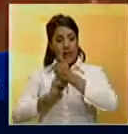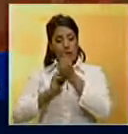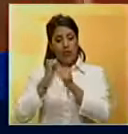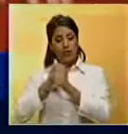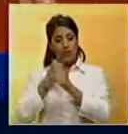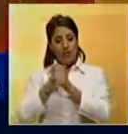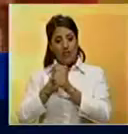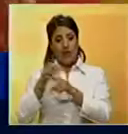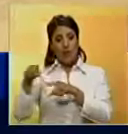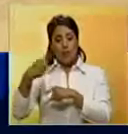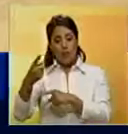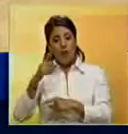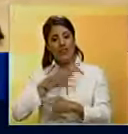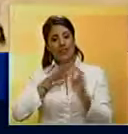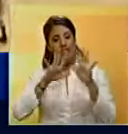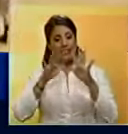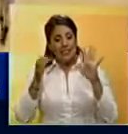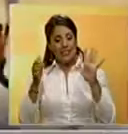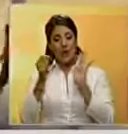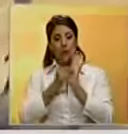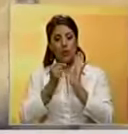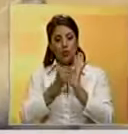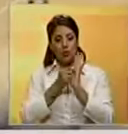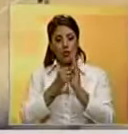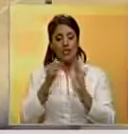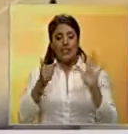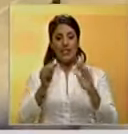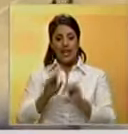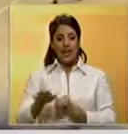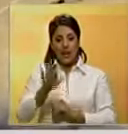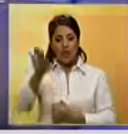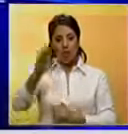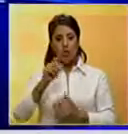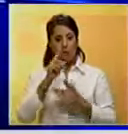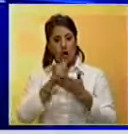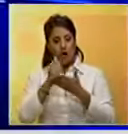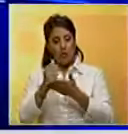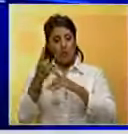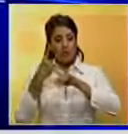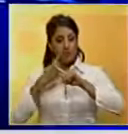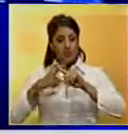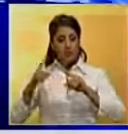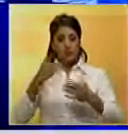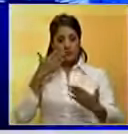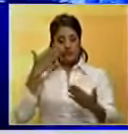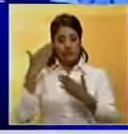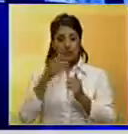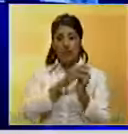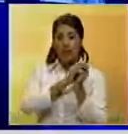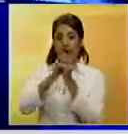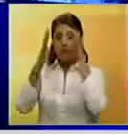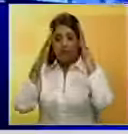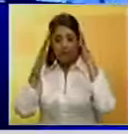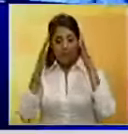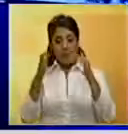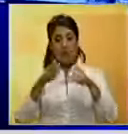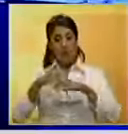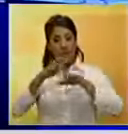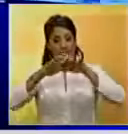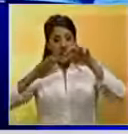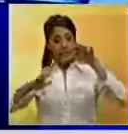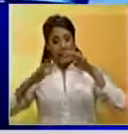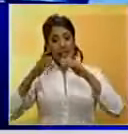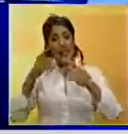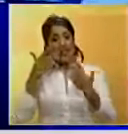labor ofensiva de Cier Sucre, quien anotó 16 puntos con 6 rebotes y 1 bloqueo. Seguimos con la Liga Venezolana de Béisbol Profesional, pues los Tigres de Aragua y